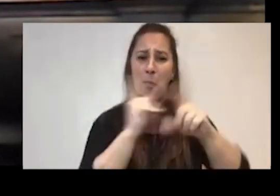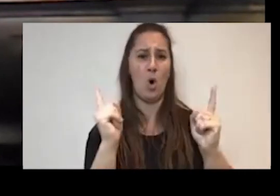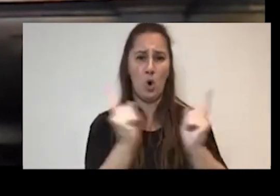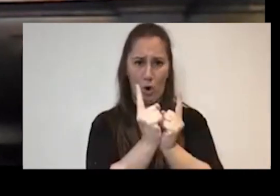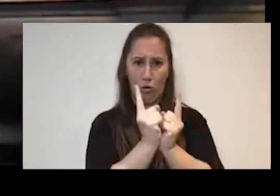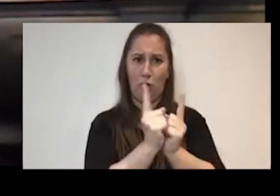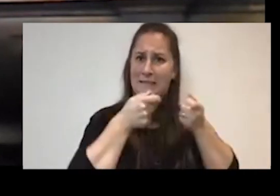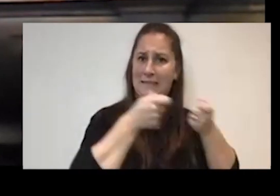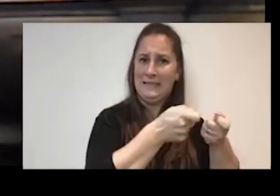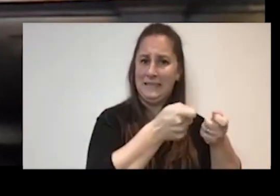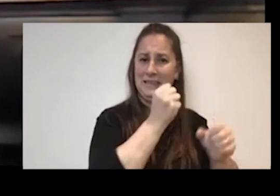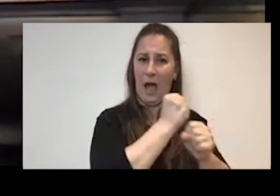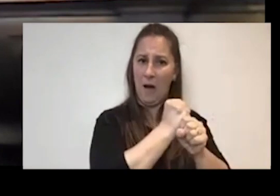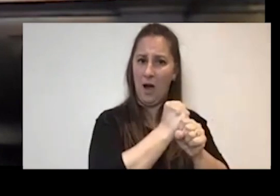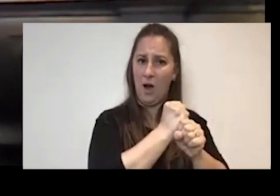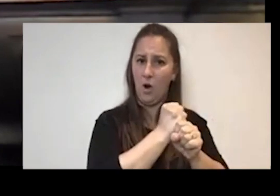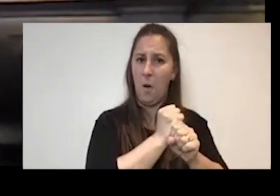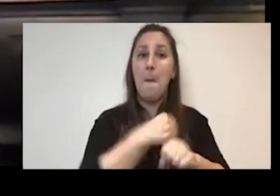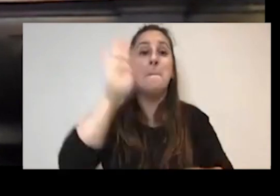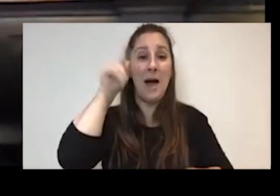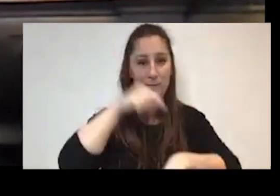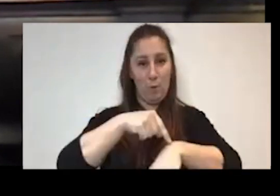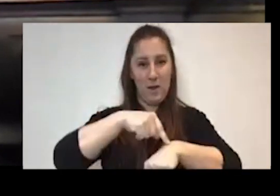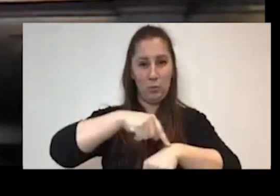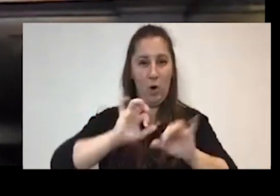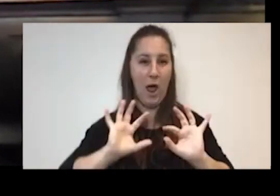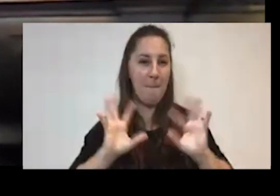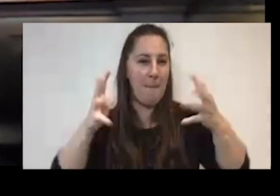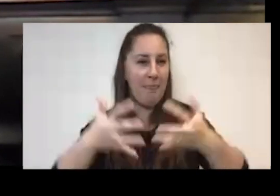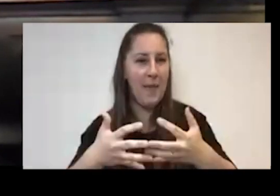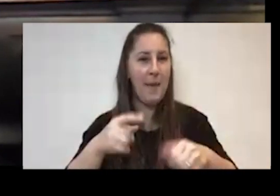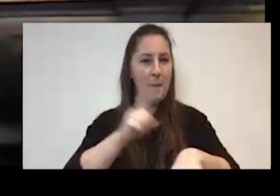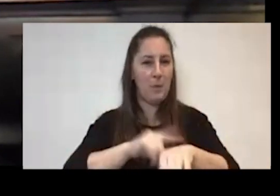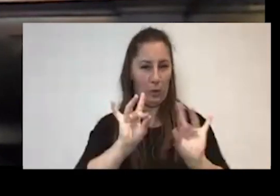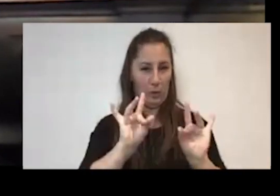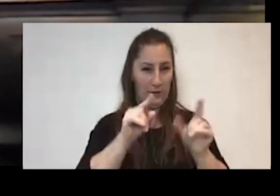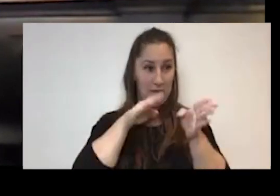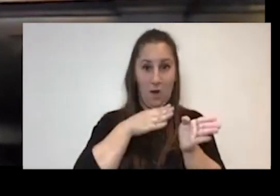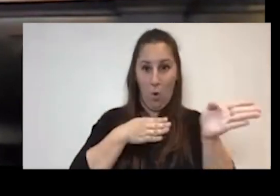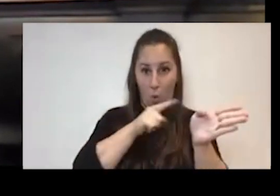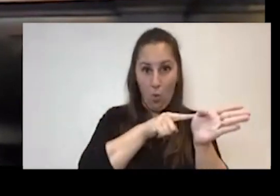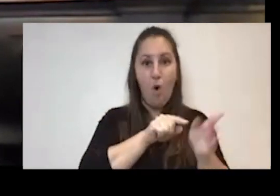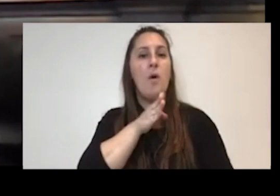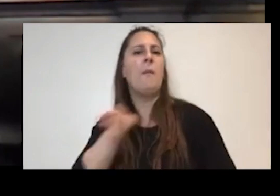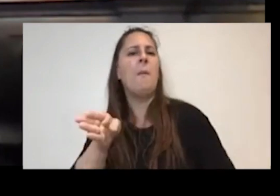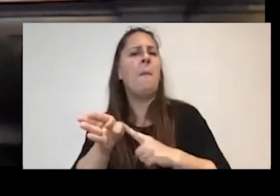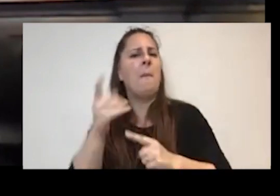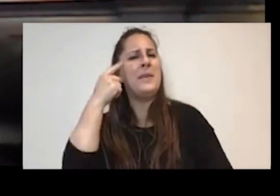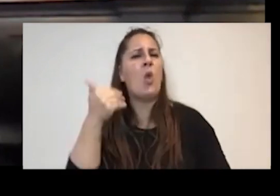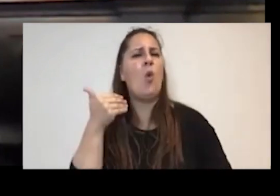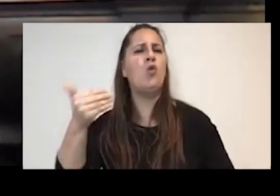posible y sobre todo en un contexto tan complicado, tan difícil. Y segundo, también pensando en la